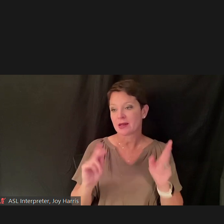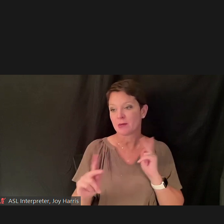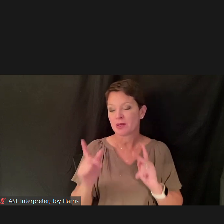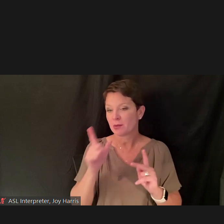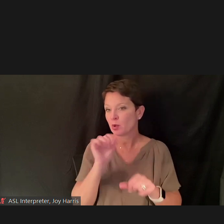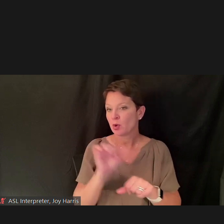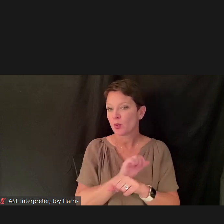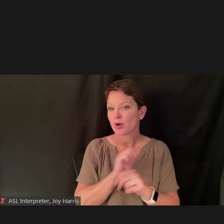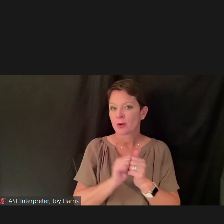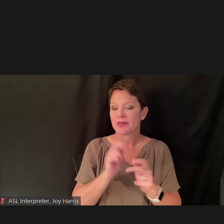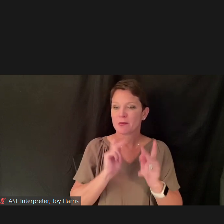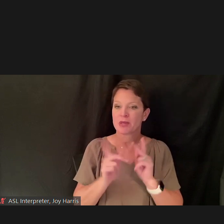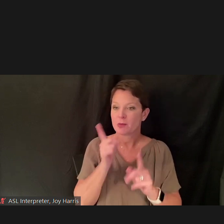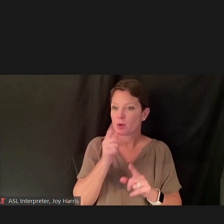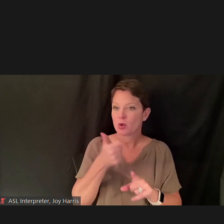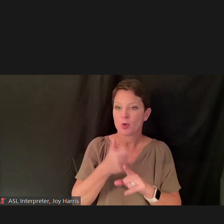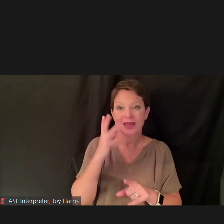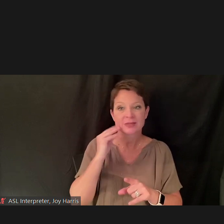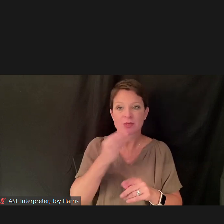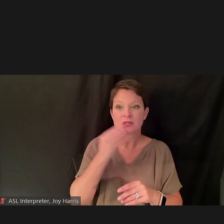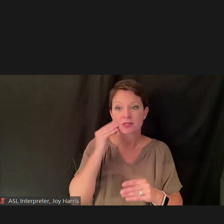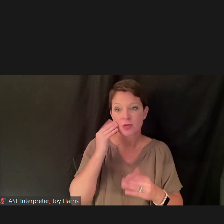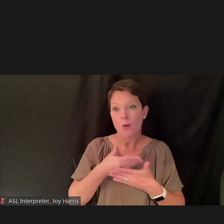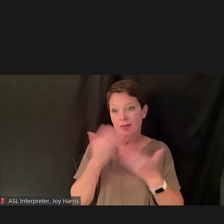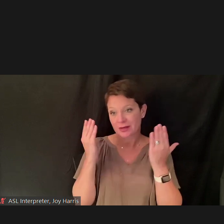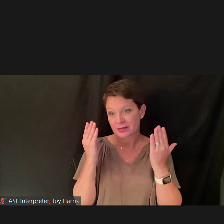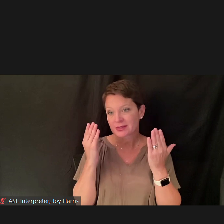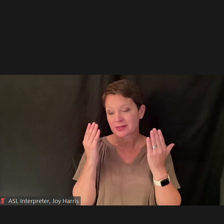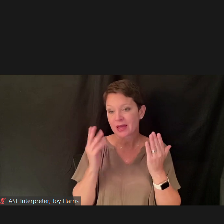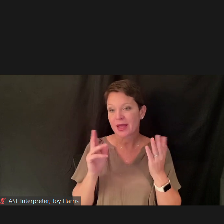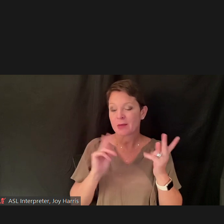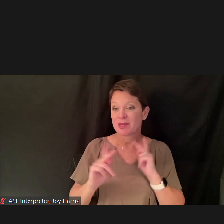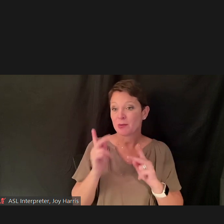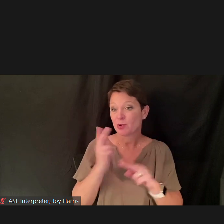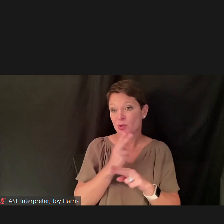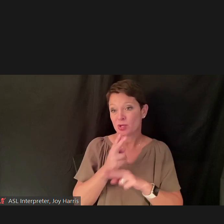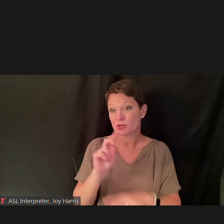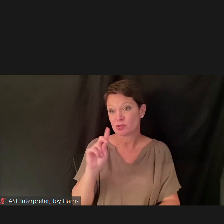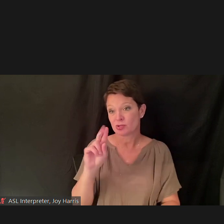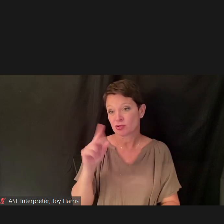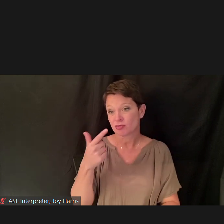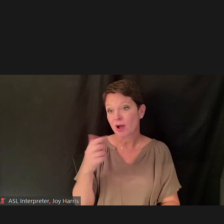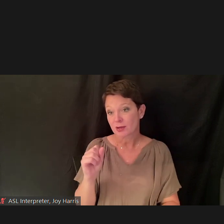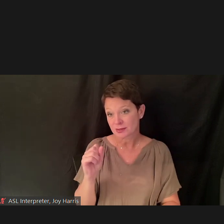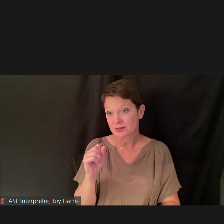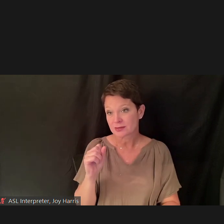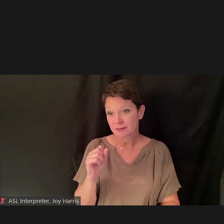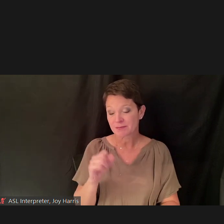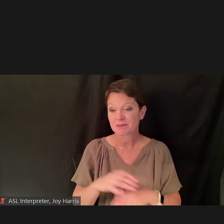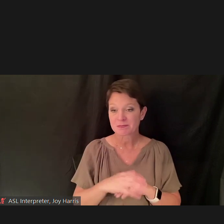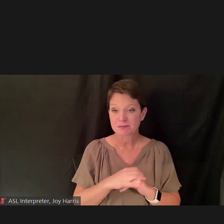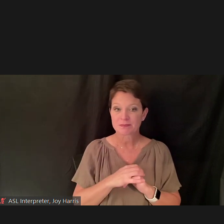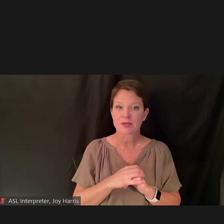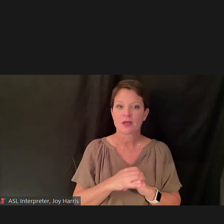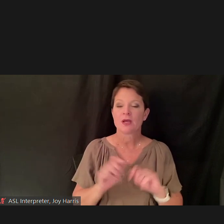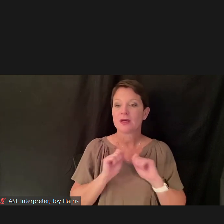y bebés, líderes comunitarios y personas que